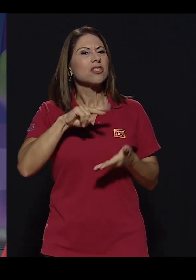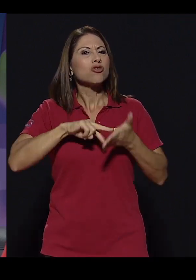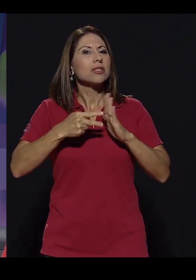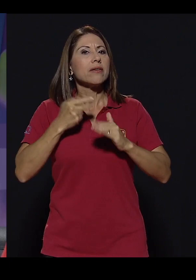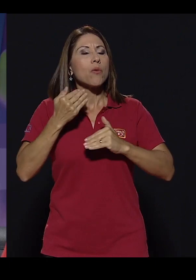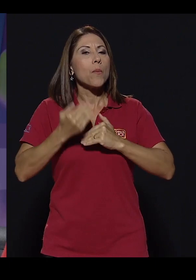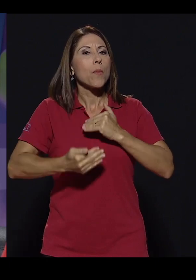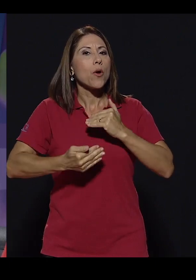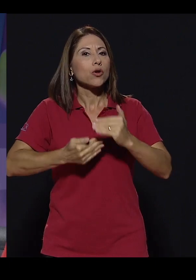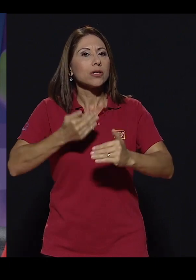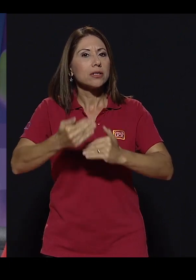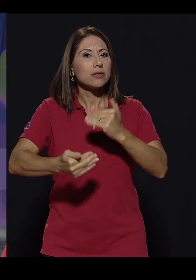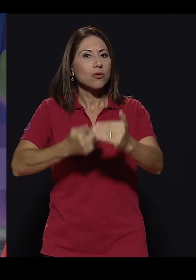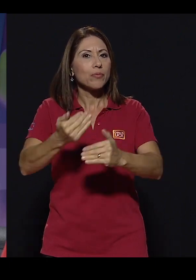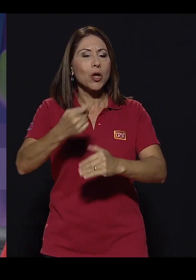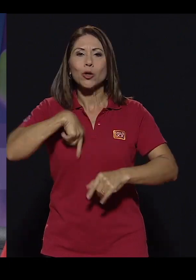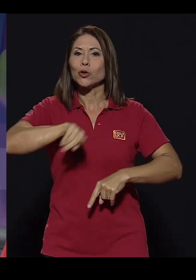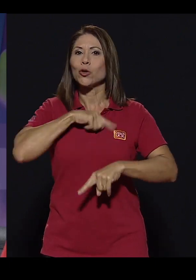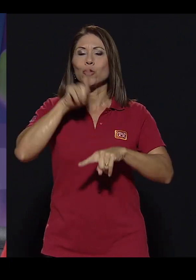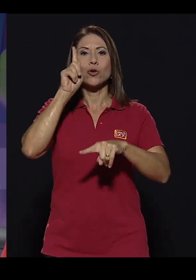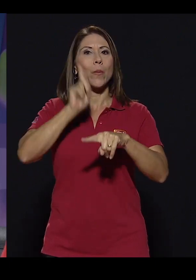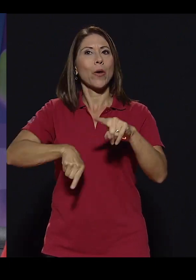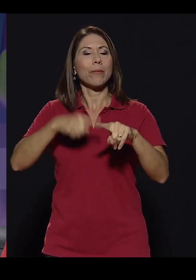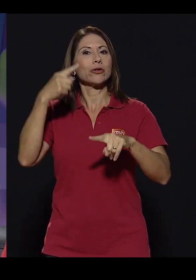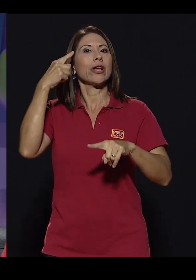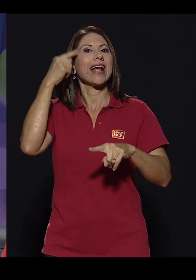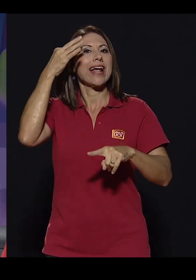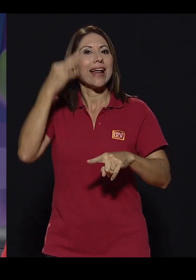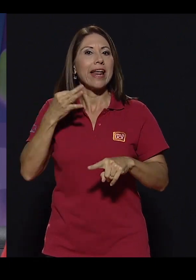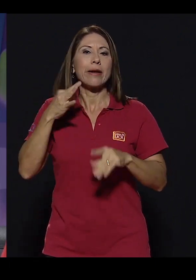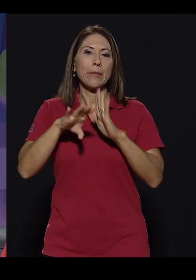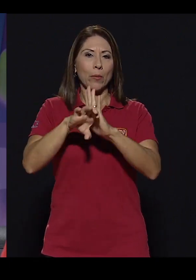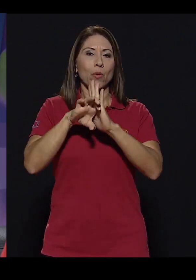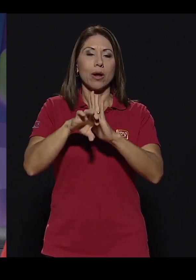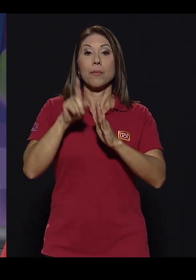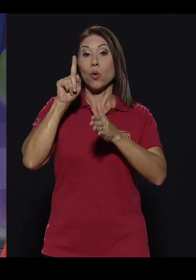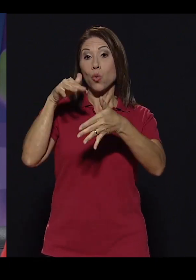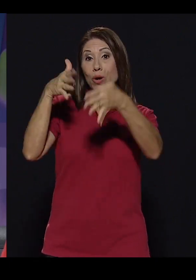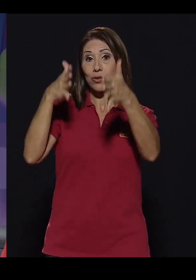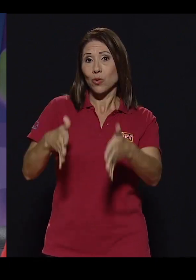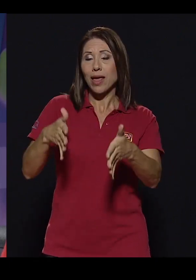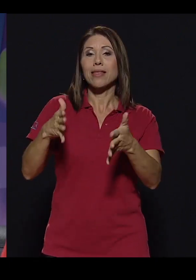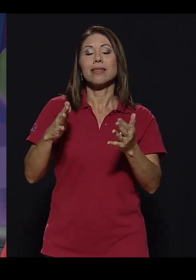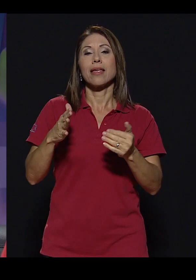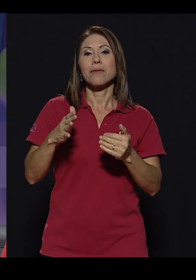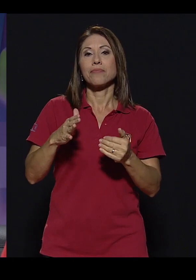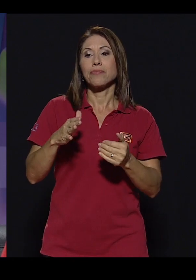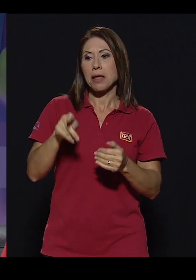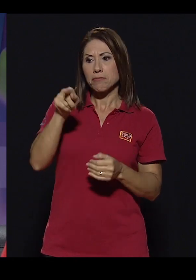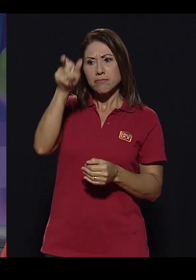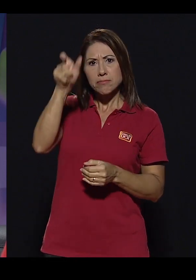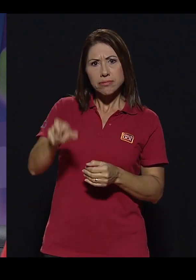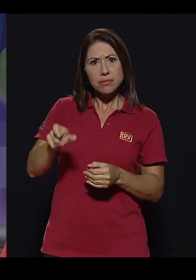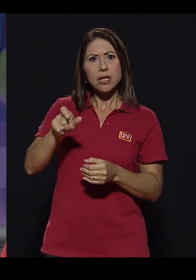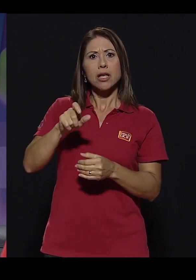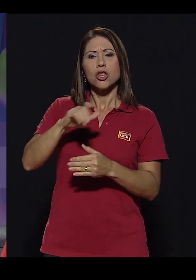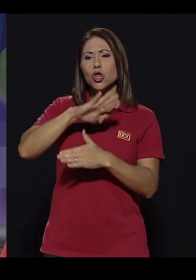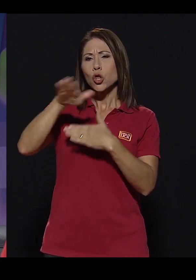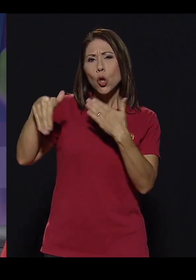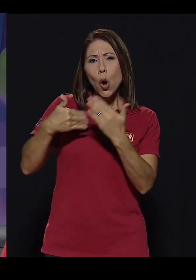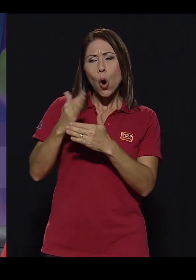proceso entonces nosotros no podemos pretender que por ejemplo una persona un estudiante haya pasado toda su educación